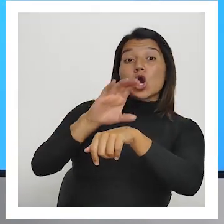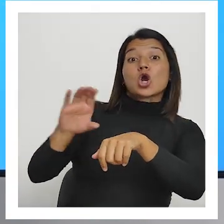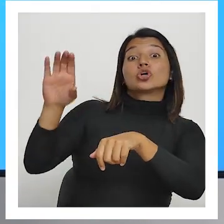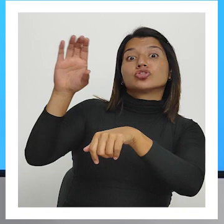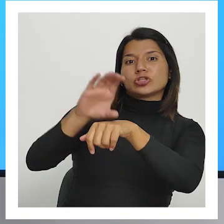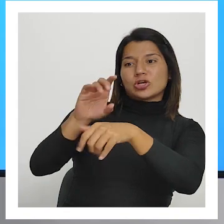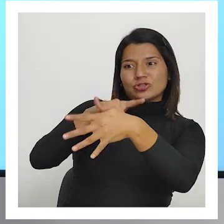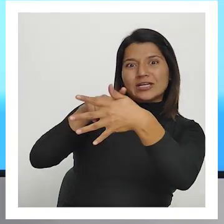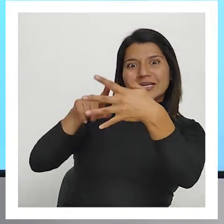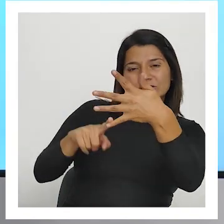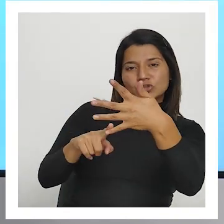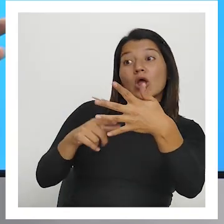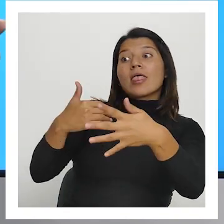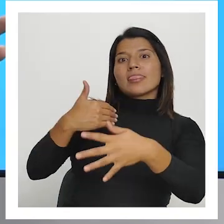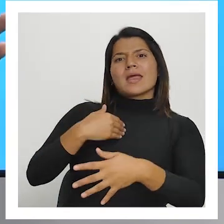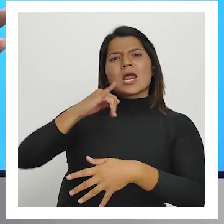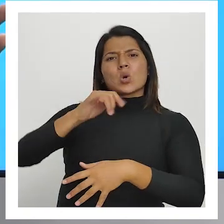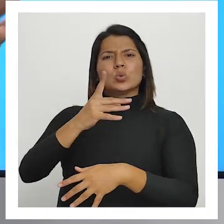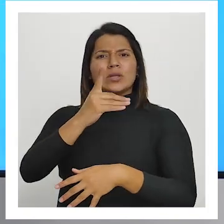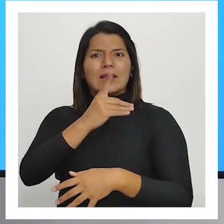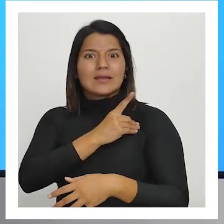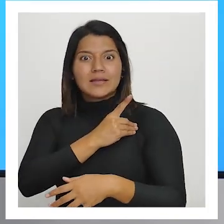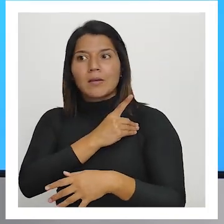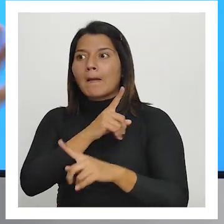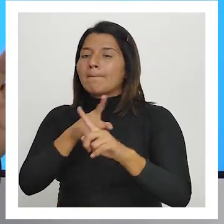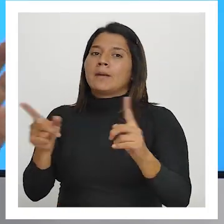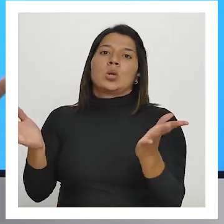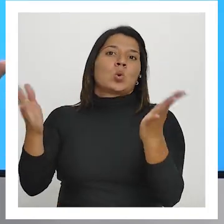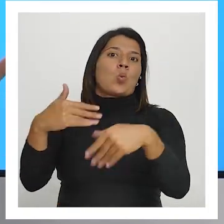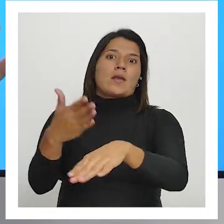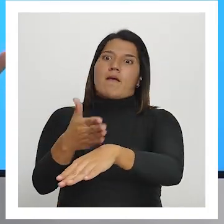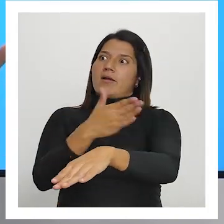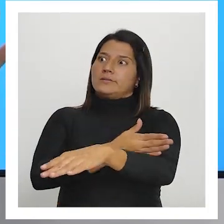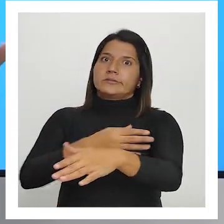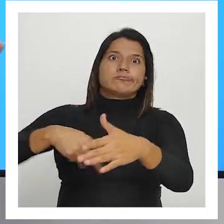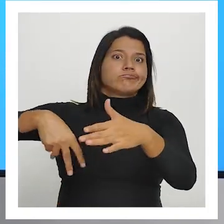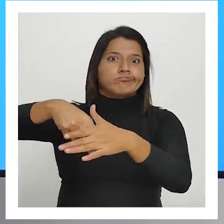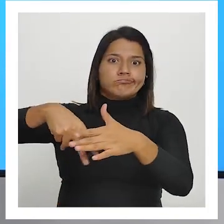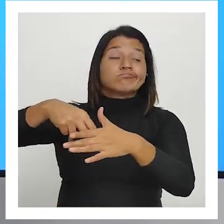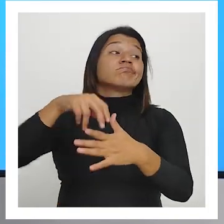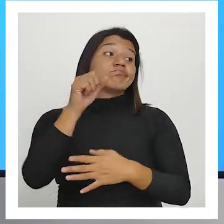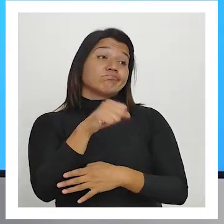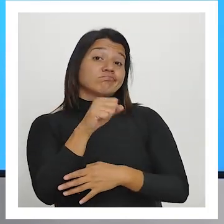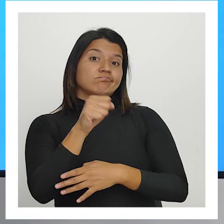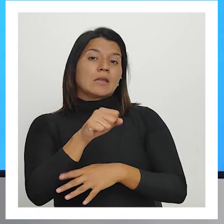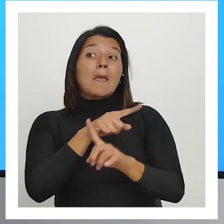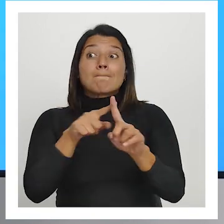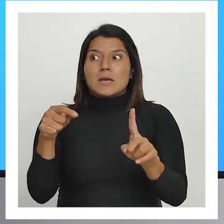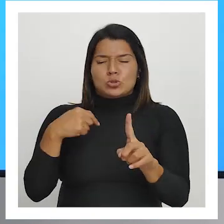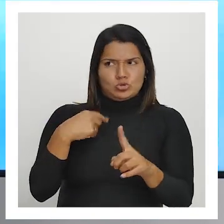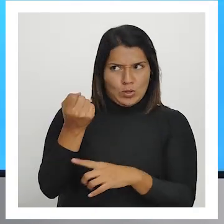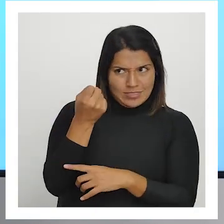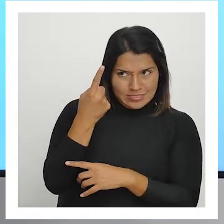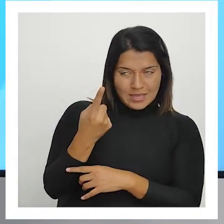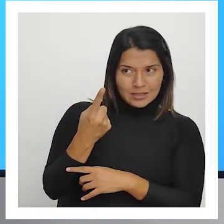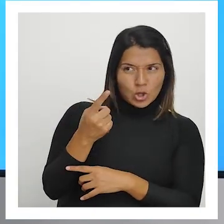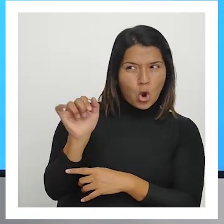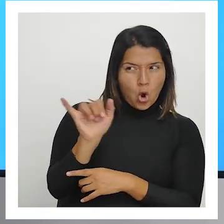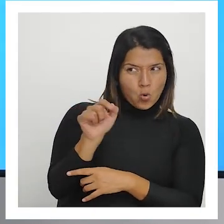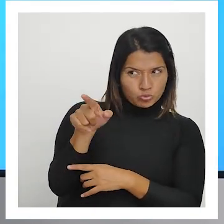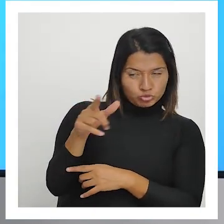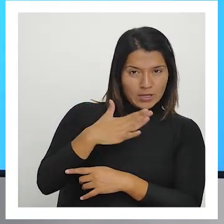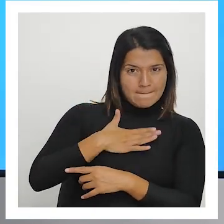consejos han tenido juntas directivas que ni para atrás ni para adelante. Bueno, ahora tengo entendido por lo que usted me